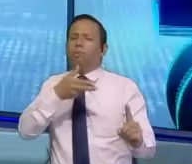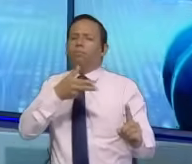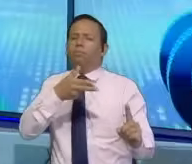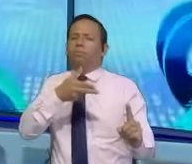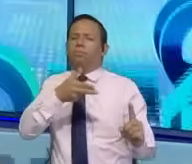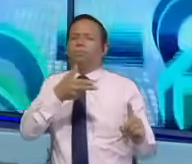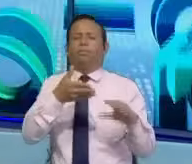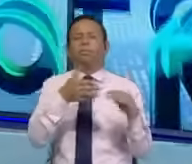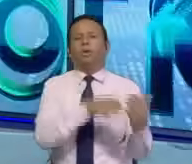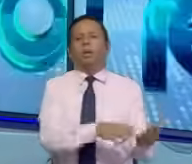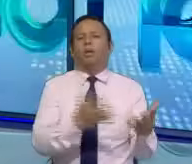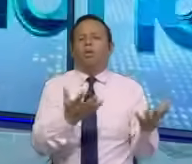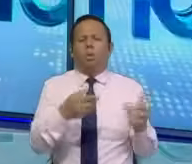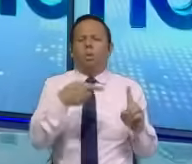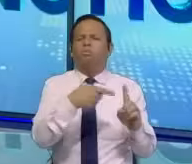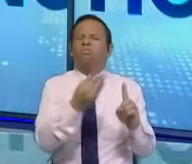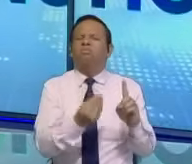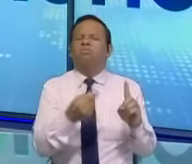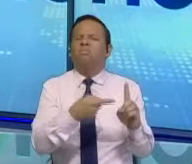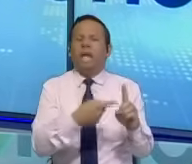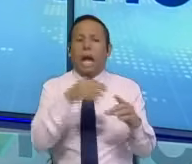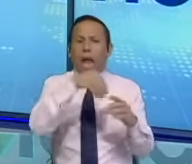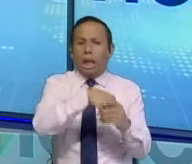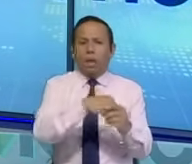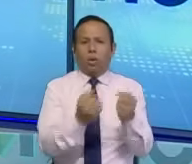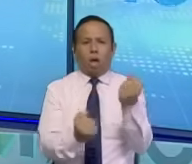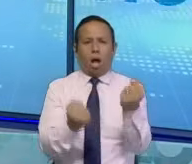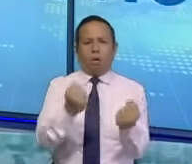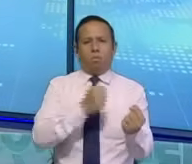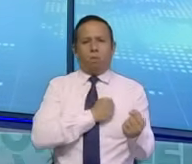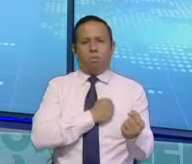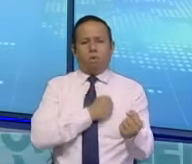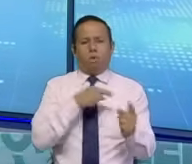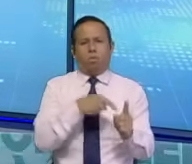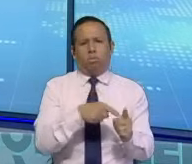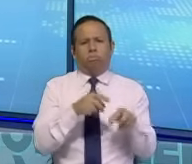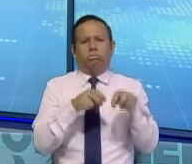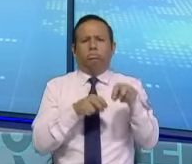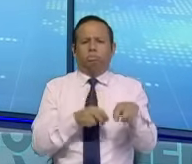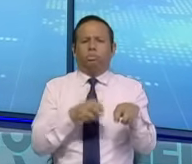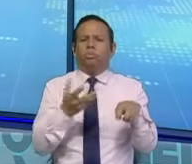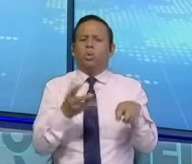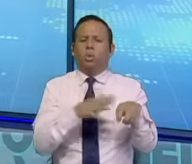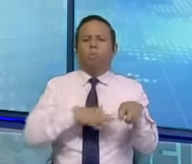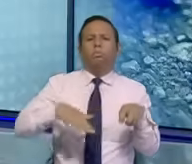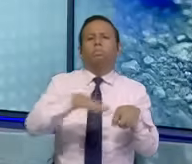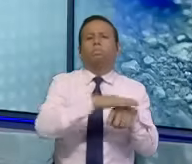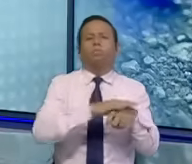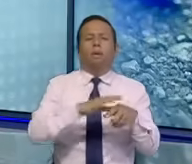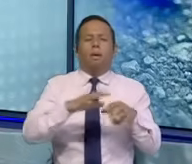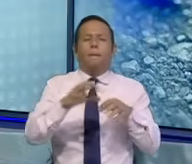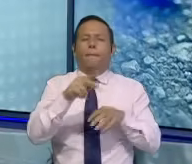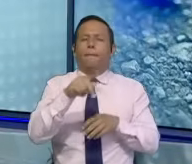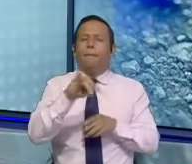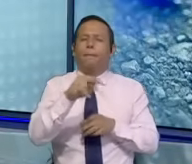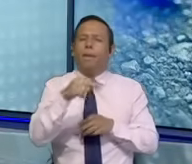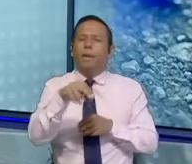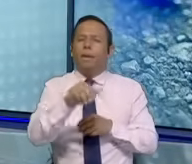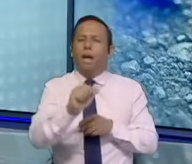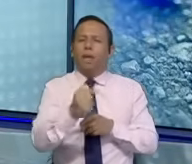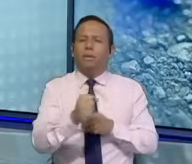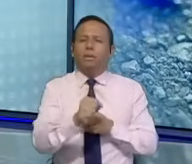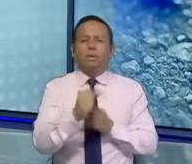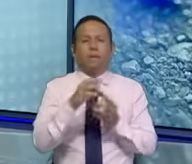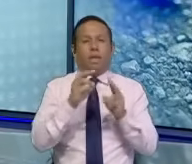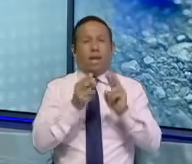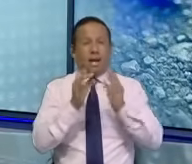de disparos cuando estaba dentro de una camioneta. Este hecho violento ocurrió en el sector Las Piñas, en el sur del Cantón Milagro, provincia